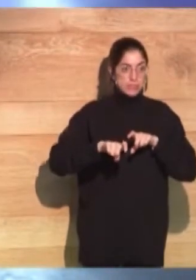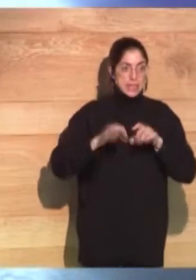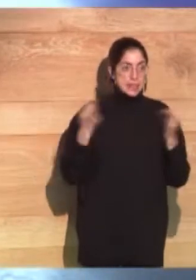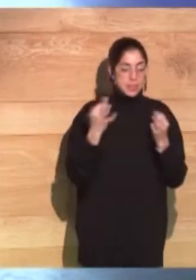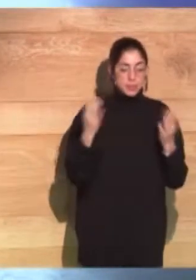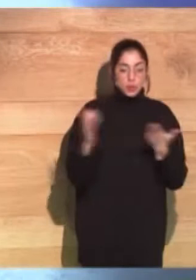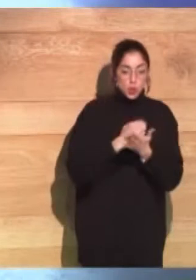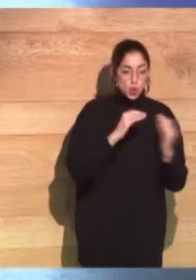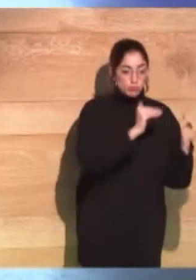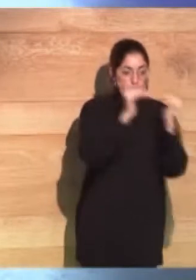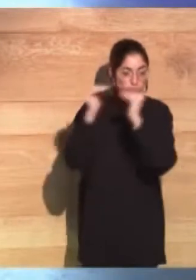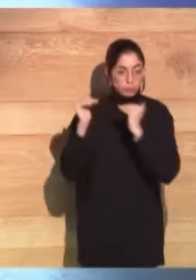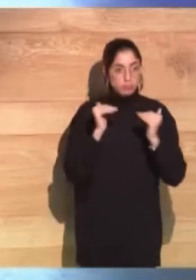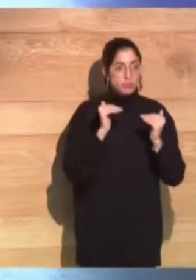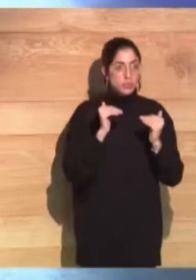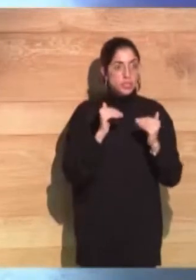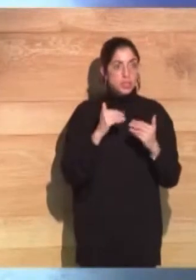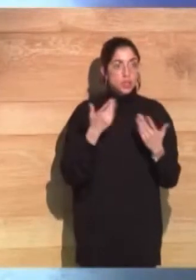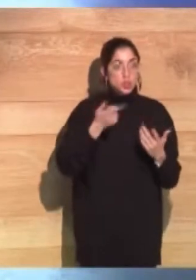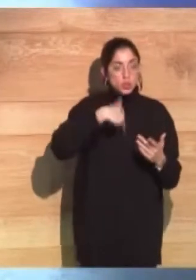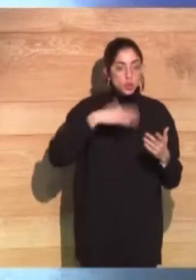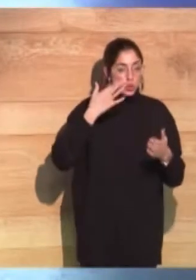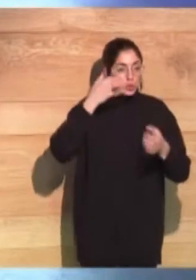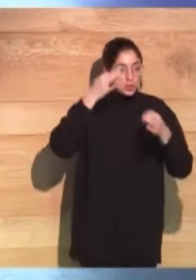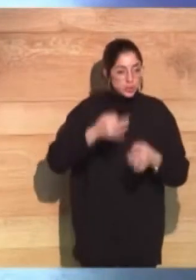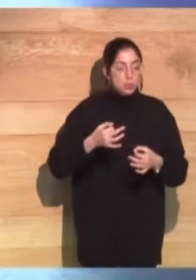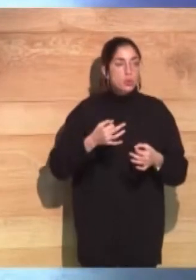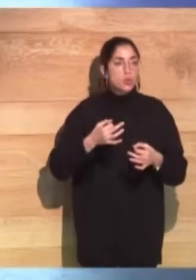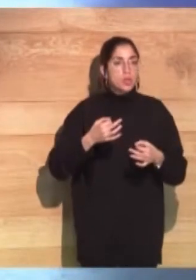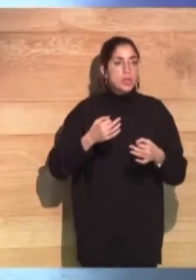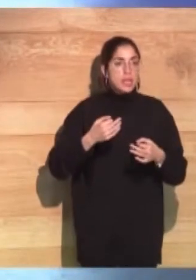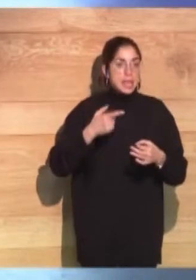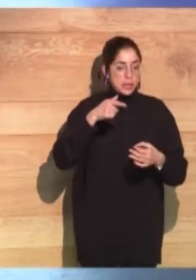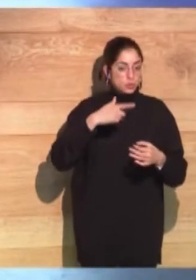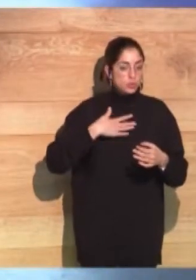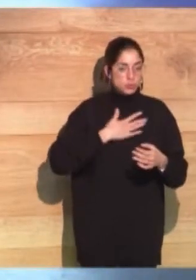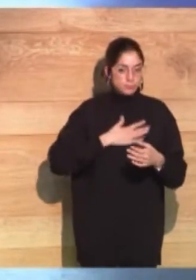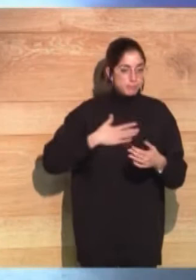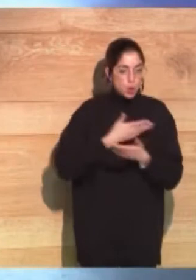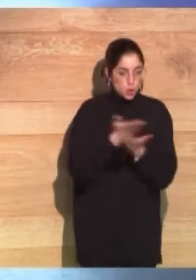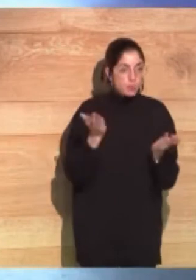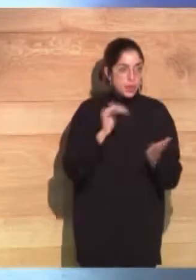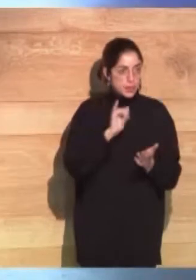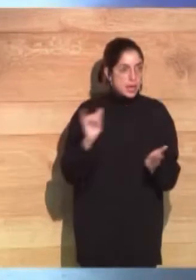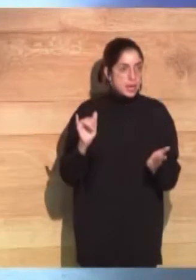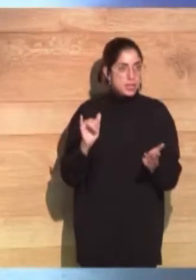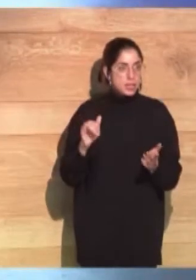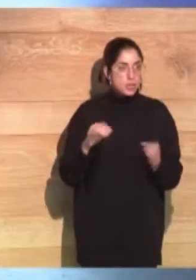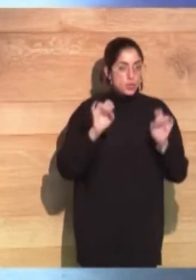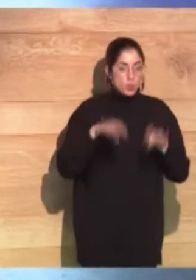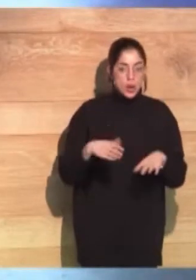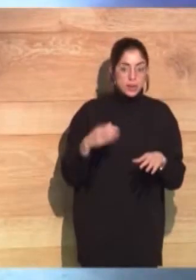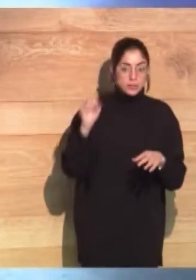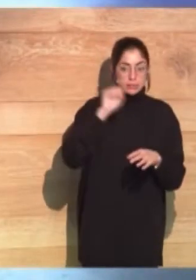de que no se nos vaya de las manos, como parece que ha estado ocurriendo en estos últimos tiempos? Los